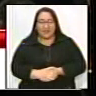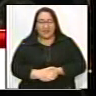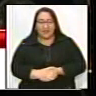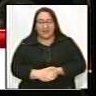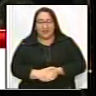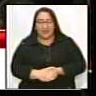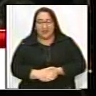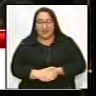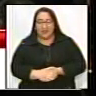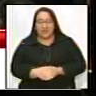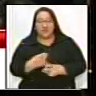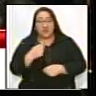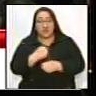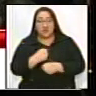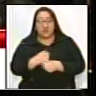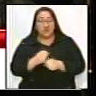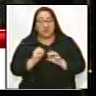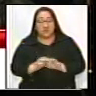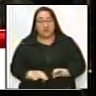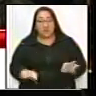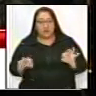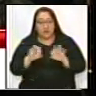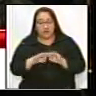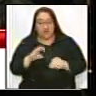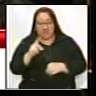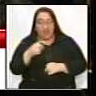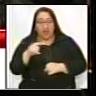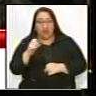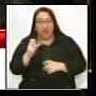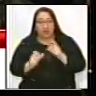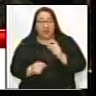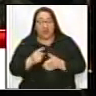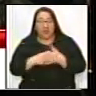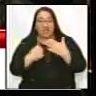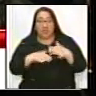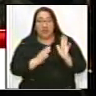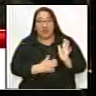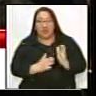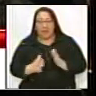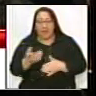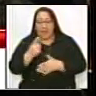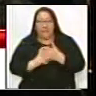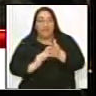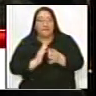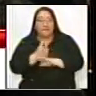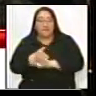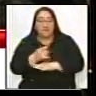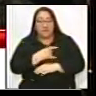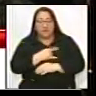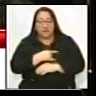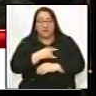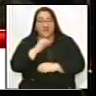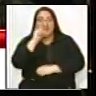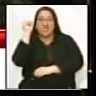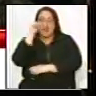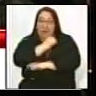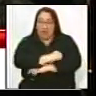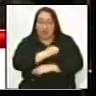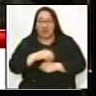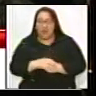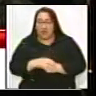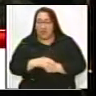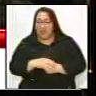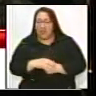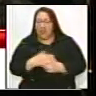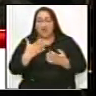que tiene un trabajo muy importante. Diego es una persona que se está preparando para ingresar a la Universidad San Marcos, la